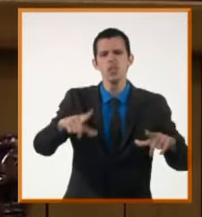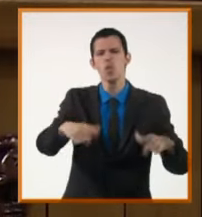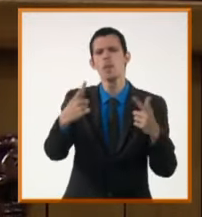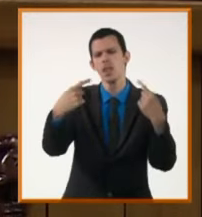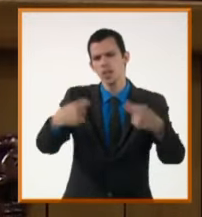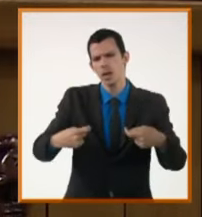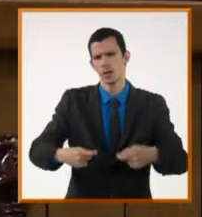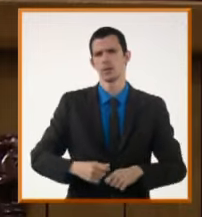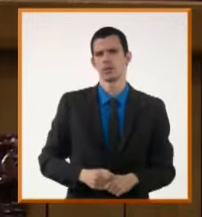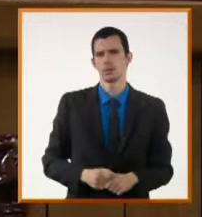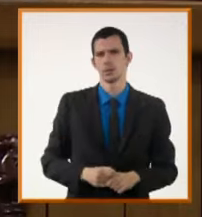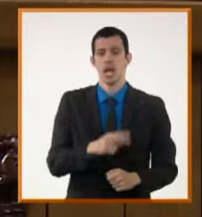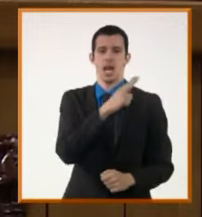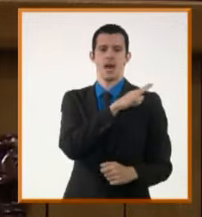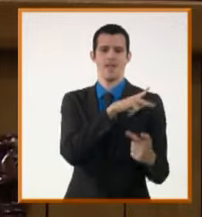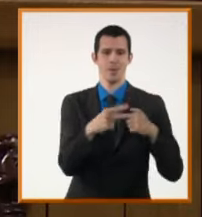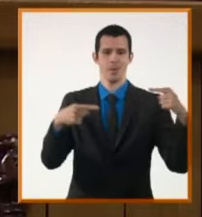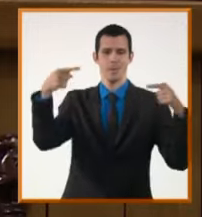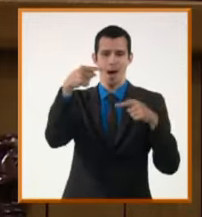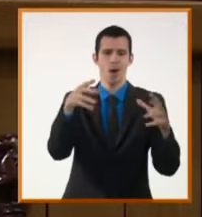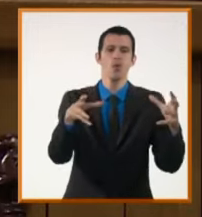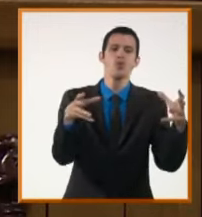esta responsabilidad.